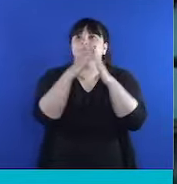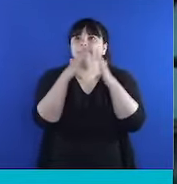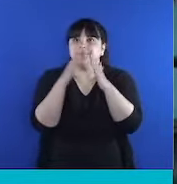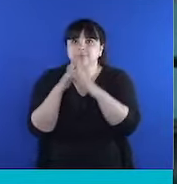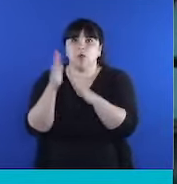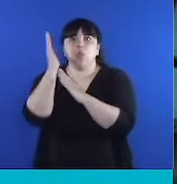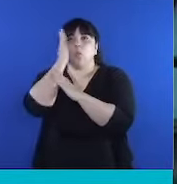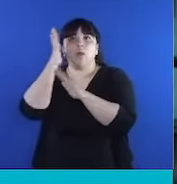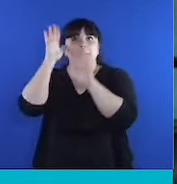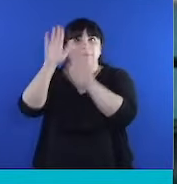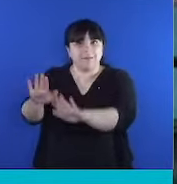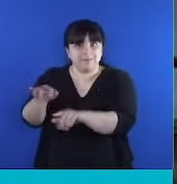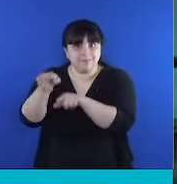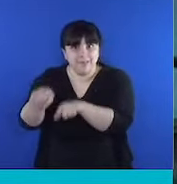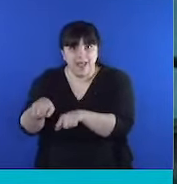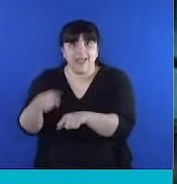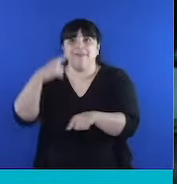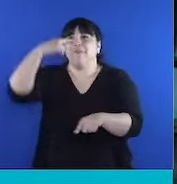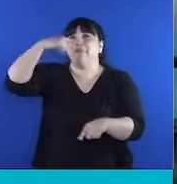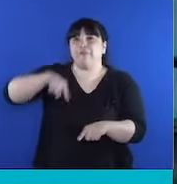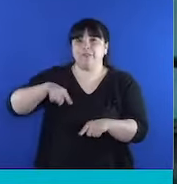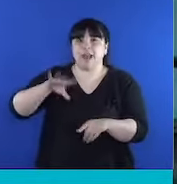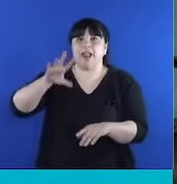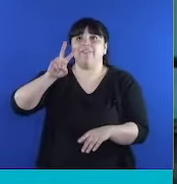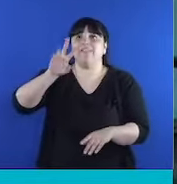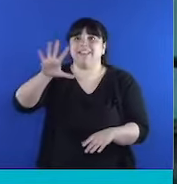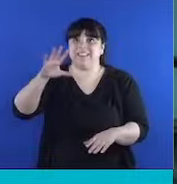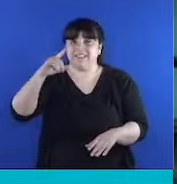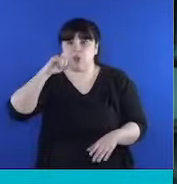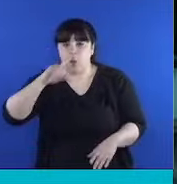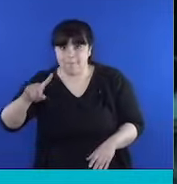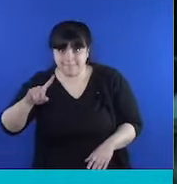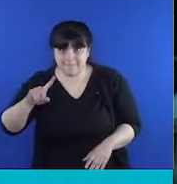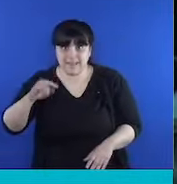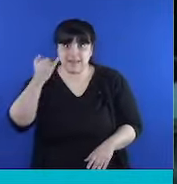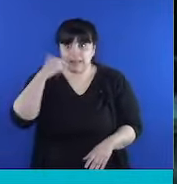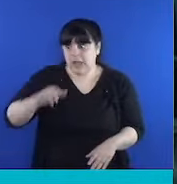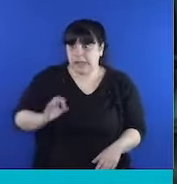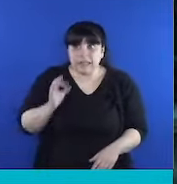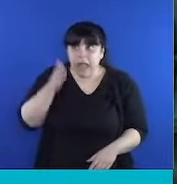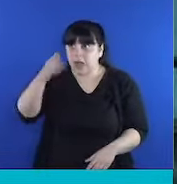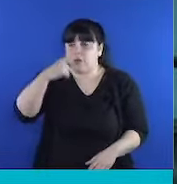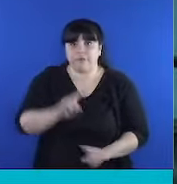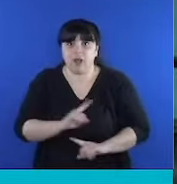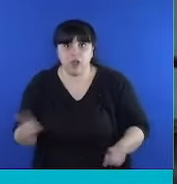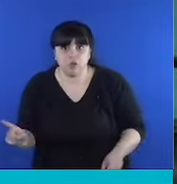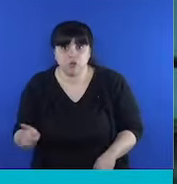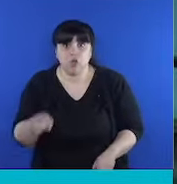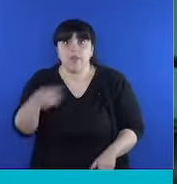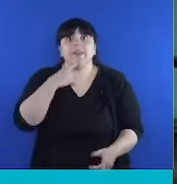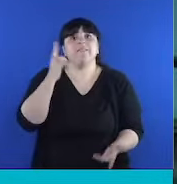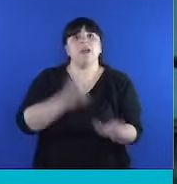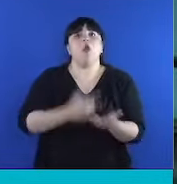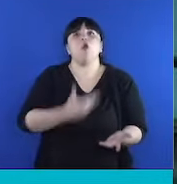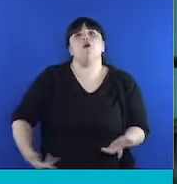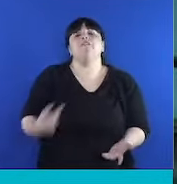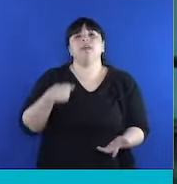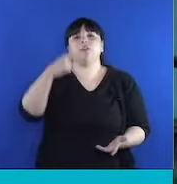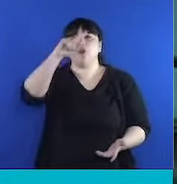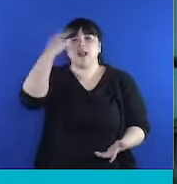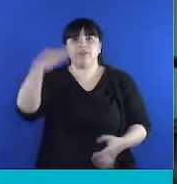de los chicos y chicas que participan en las finales, que son 25.000, que este año ya no lo van a hacer si no rectifica su decisión el Gobierno